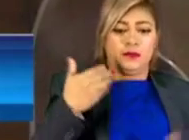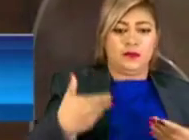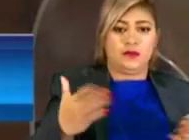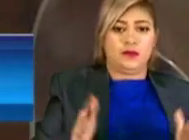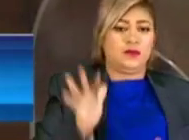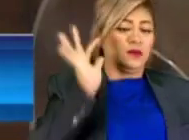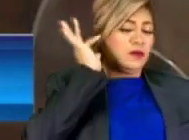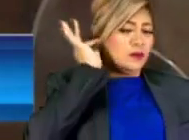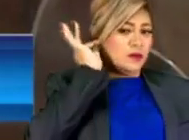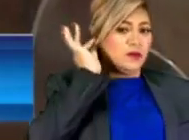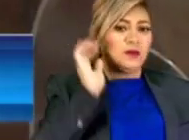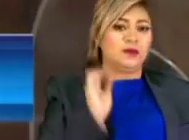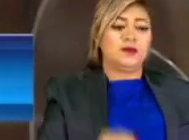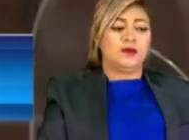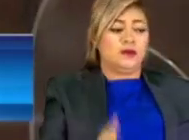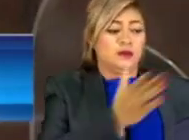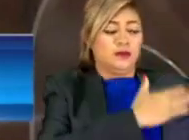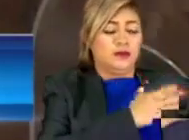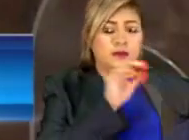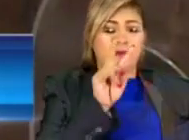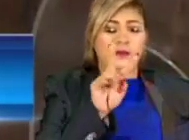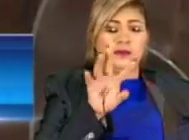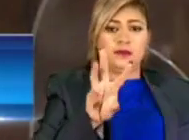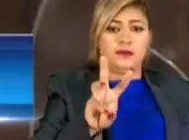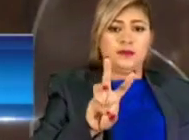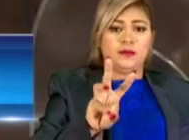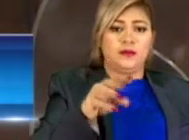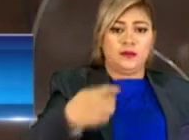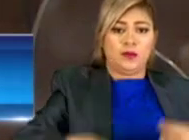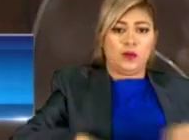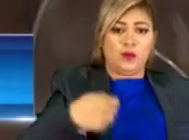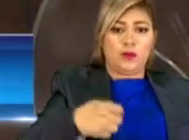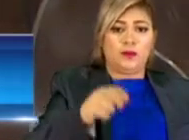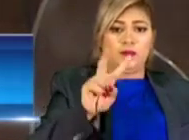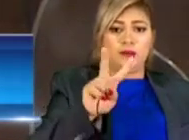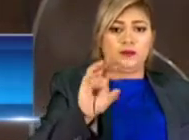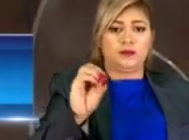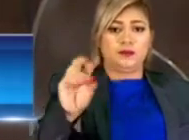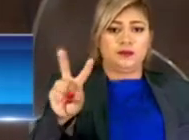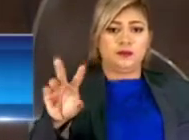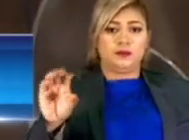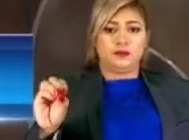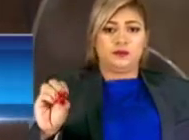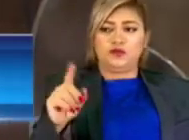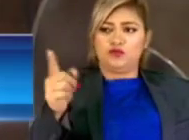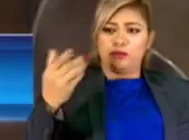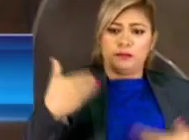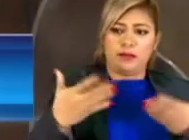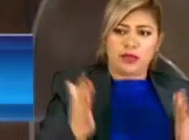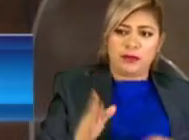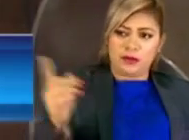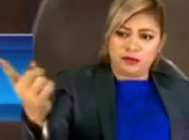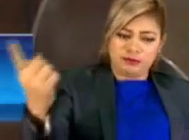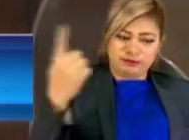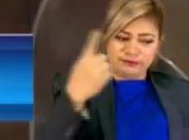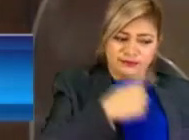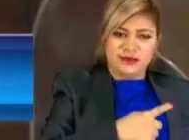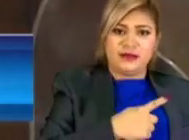el 26 de noviembre del 2020 convoqué a los panameños al Pacto del Bicentenario Cerrando